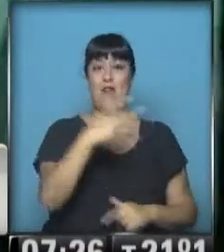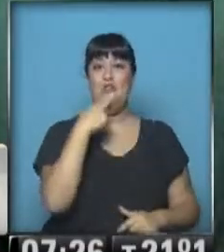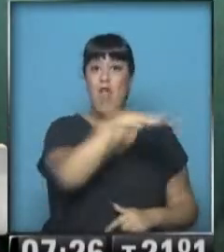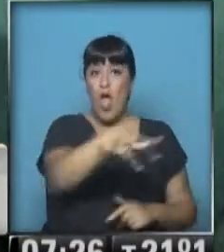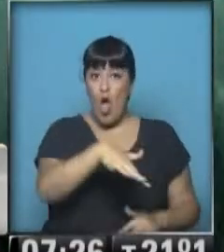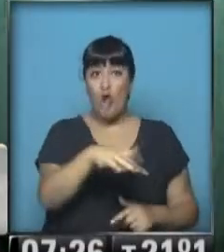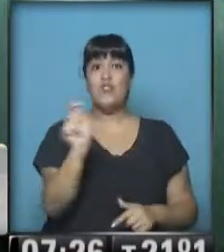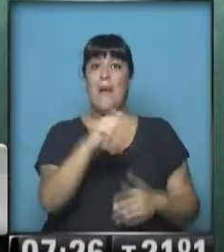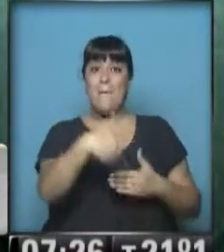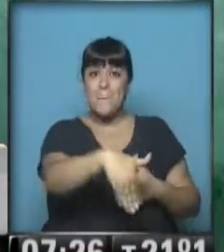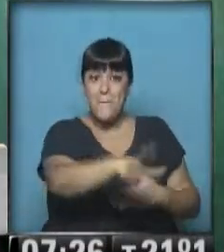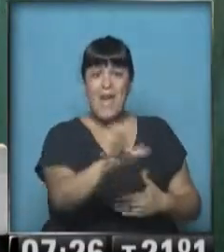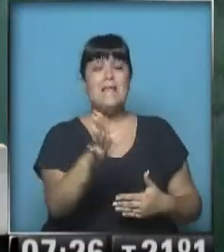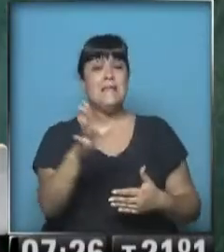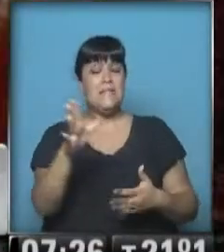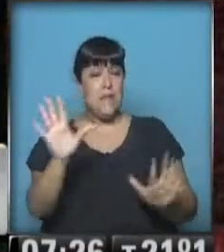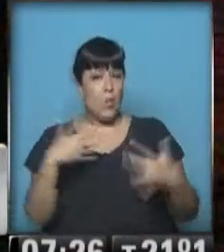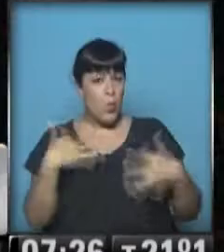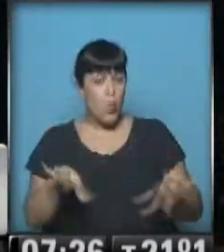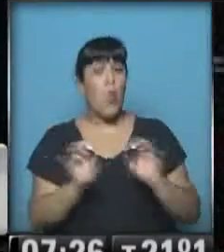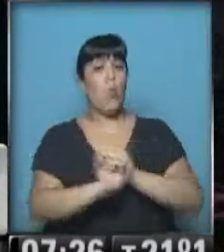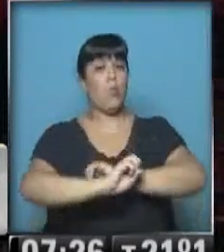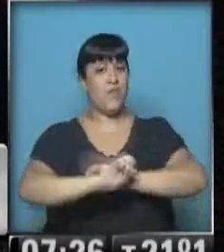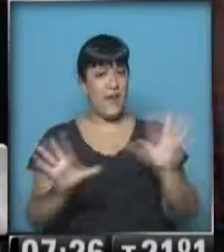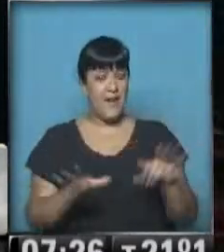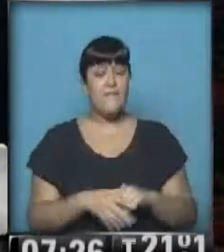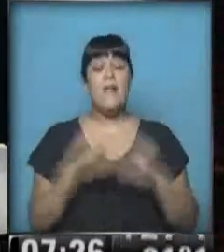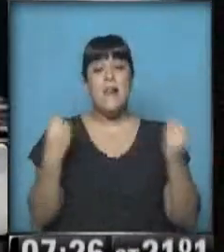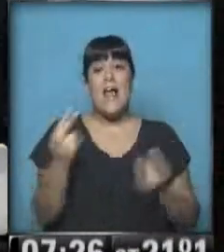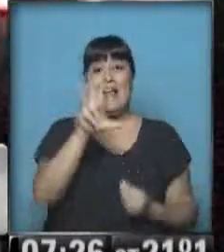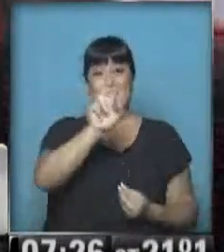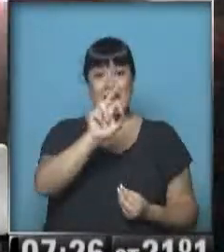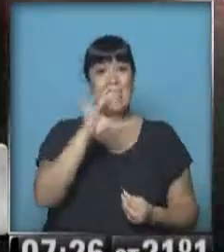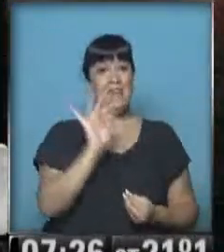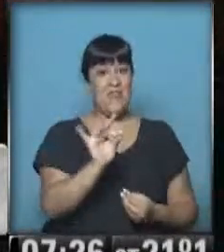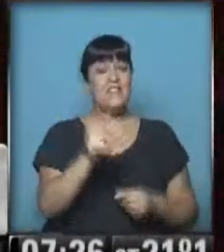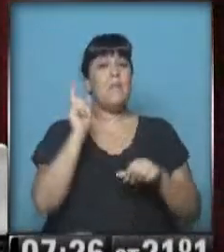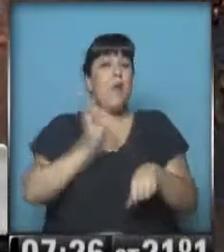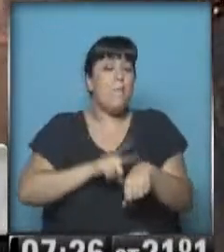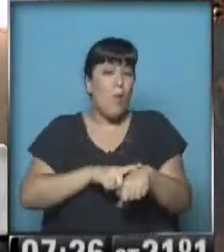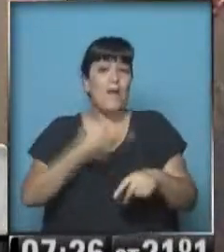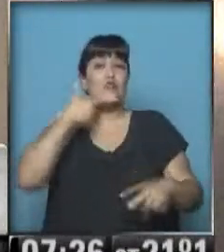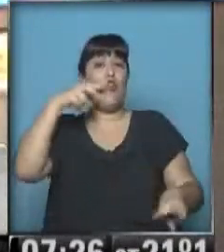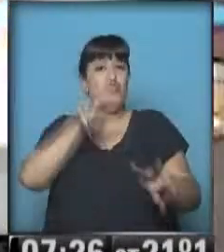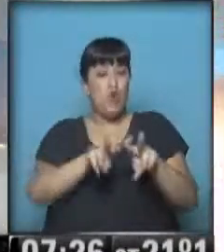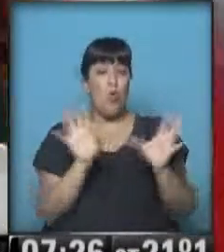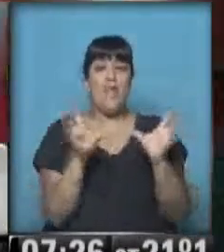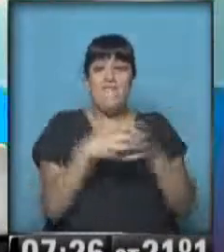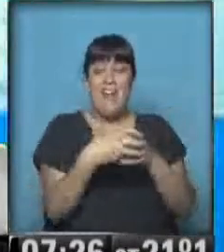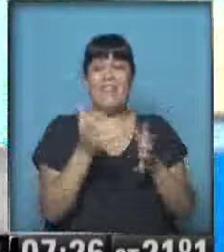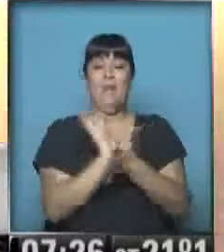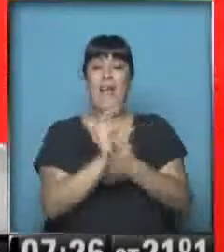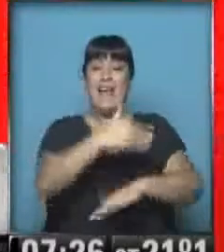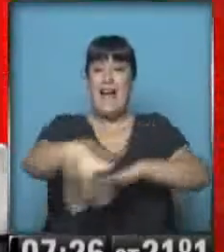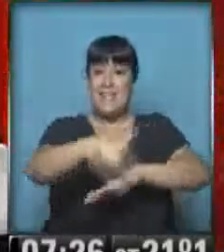queda definitivamente atravesada por el horror. Fue el 30 de diciembre durante un recital de la banda Callejeros. Un